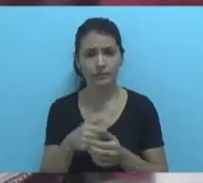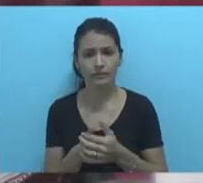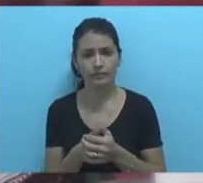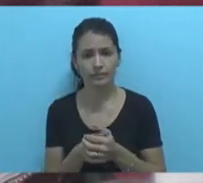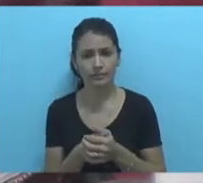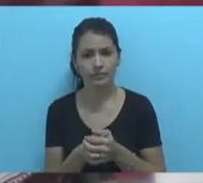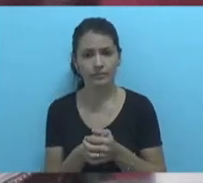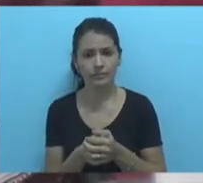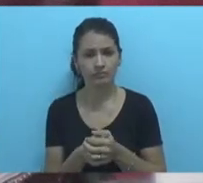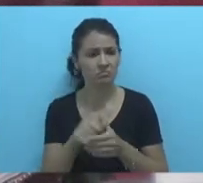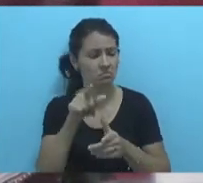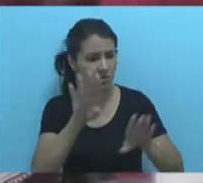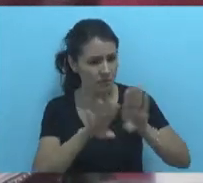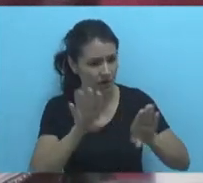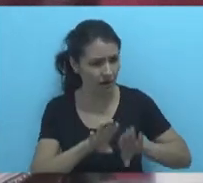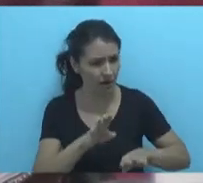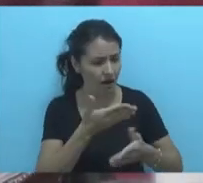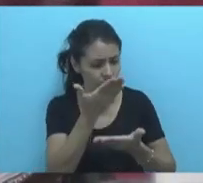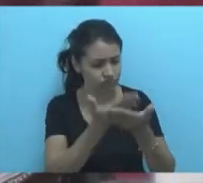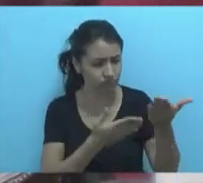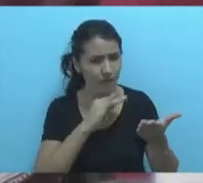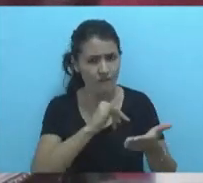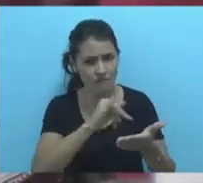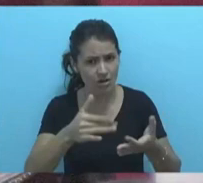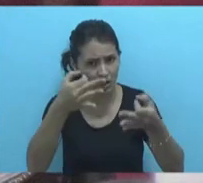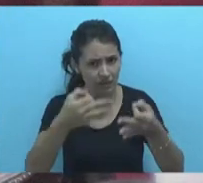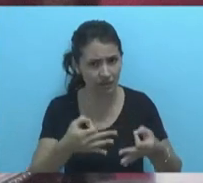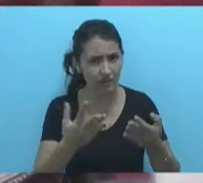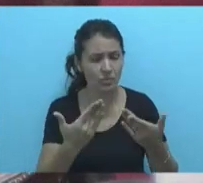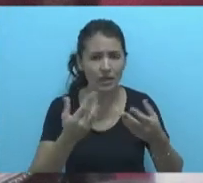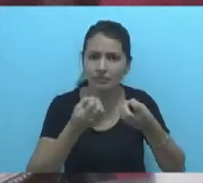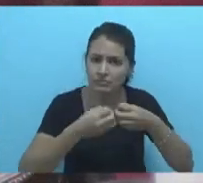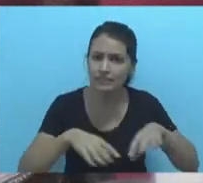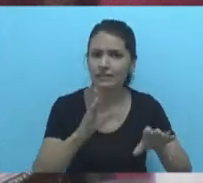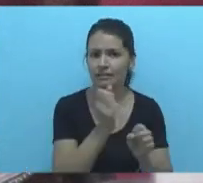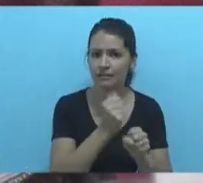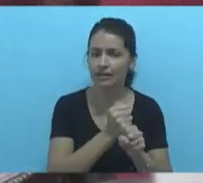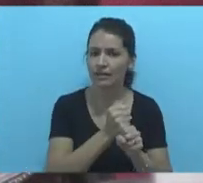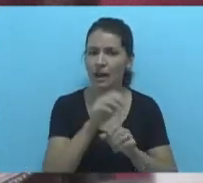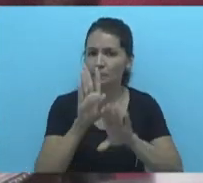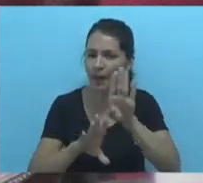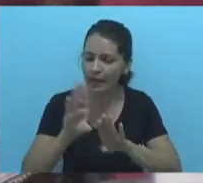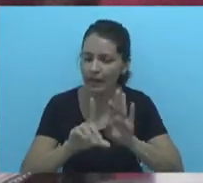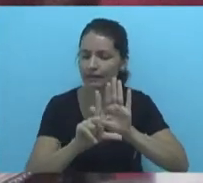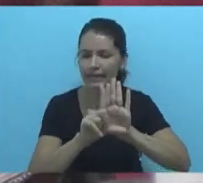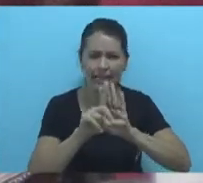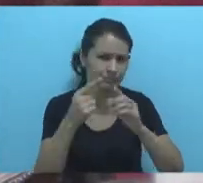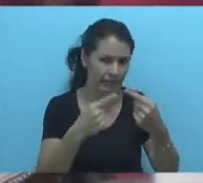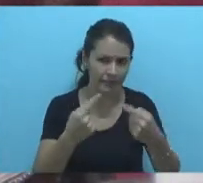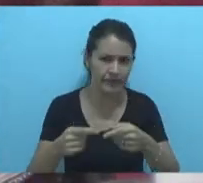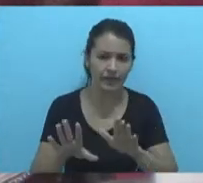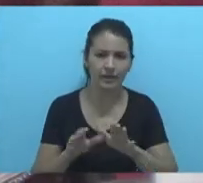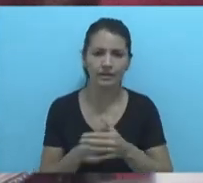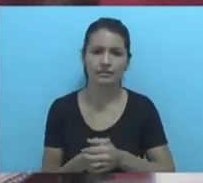informe certero para poder trabajar en ese sentido. Y sobre todo me parece lo más importante destacar es que